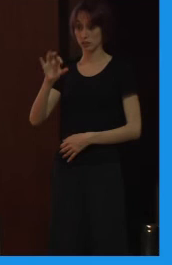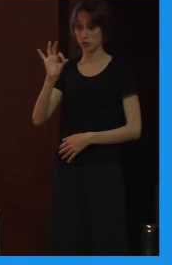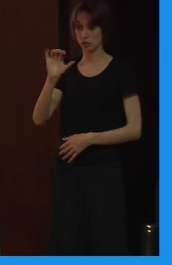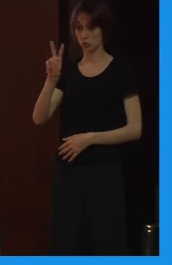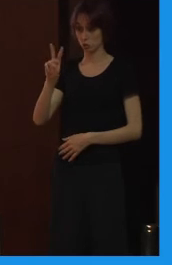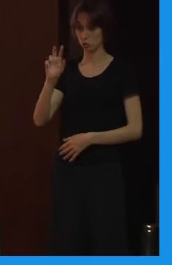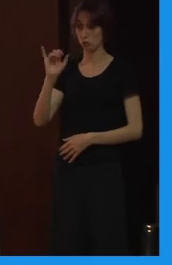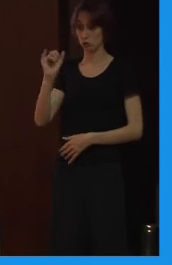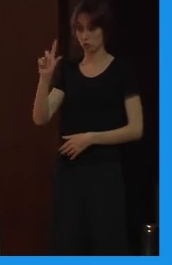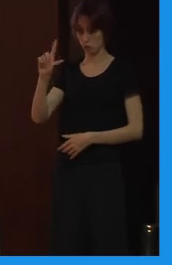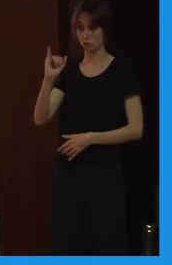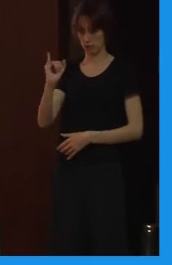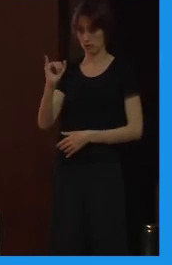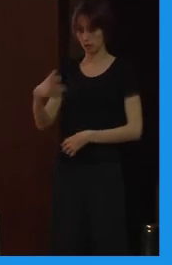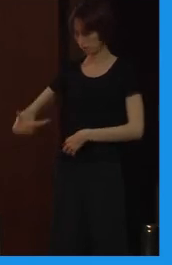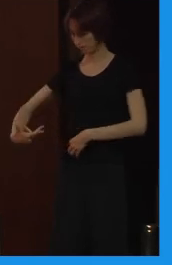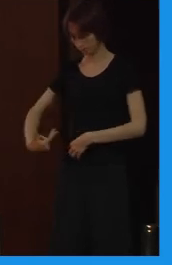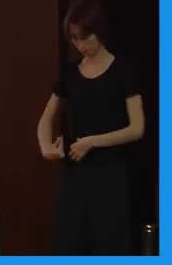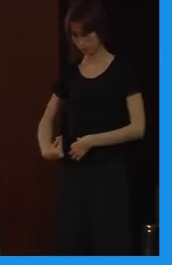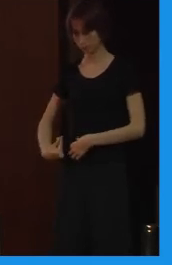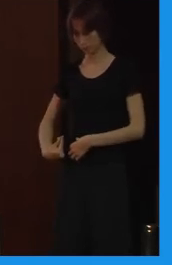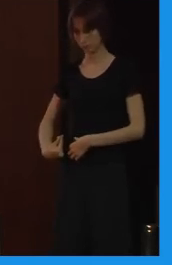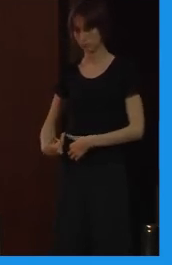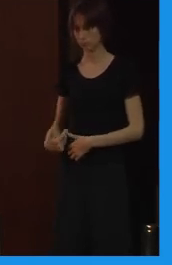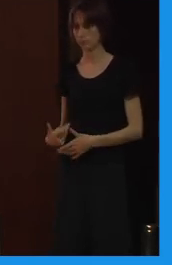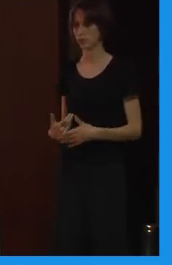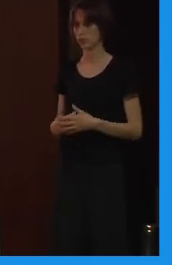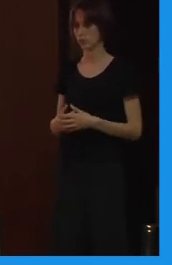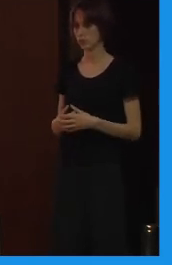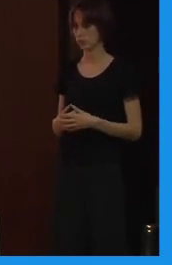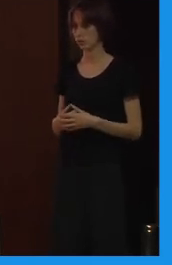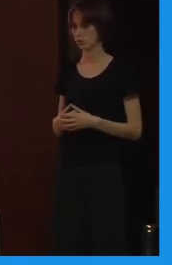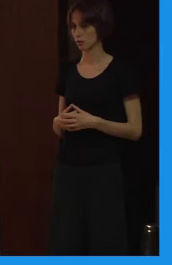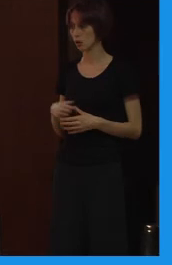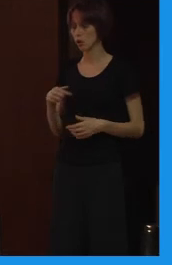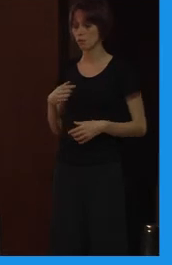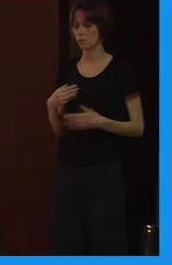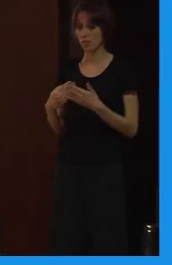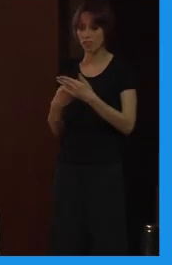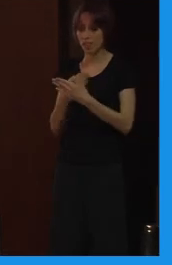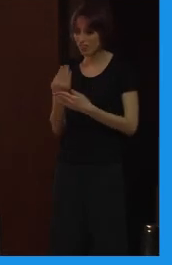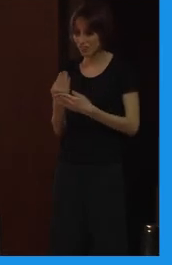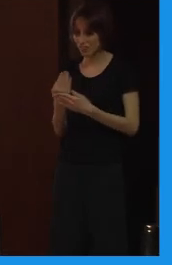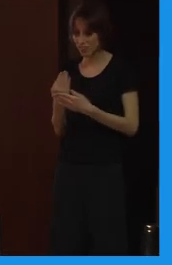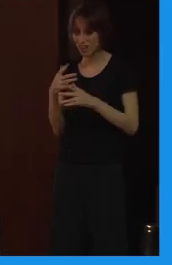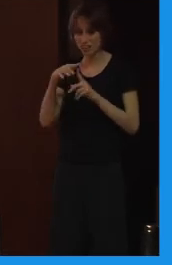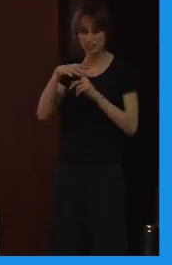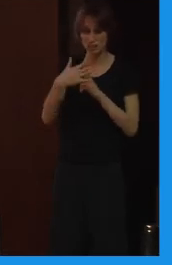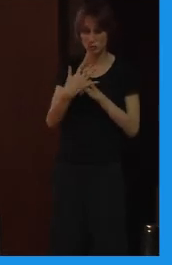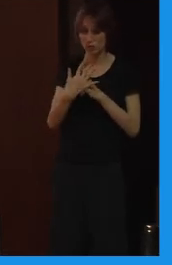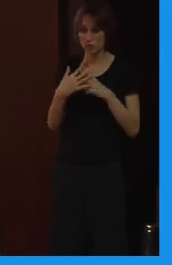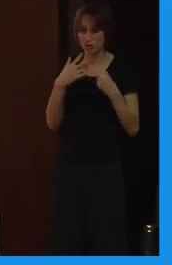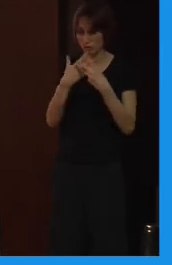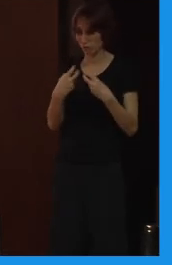hay, aparte de que un síndrome fibromialgico en un día que esté uno muy mal, es tener una hipoglucemia insulínica. Y tener